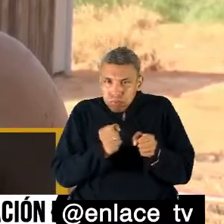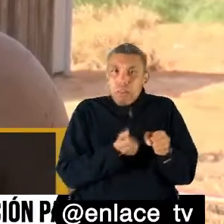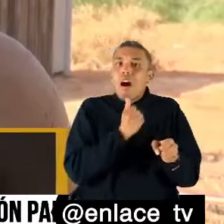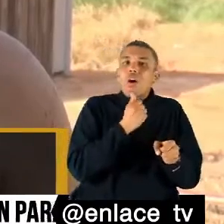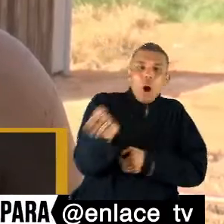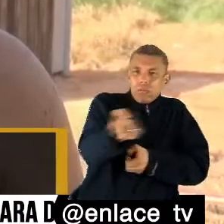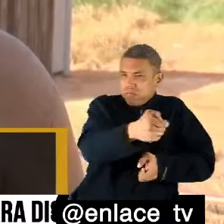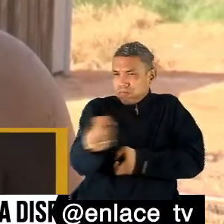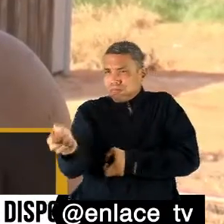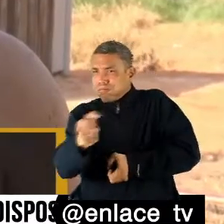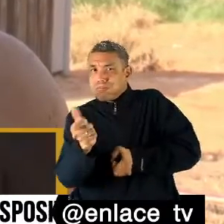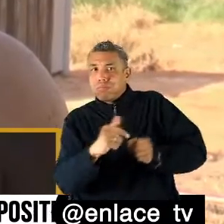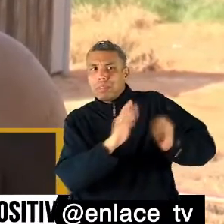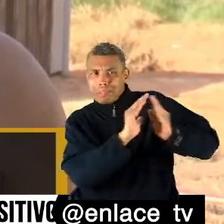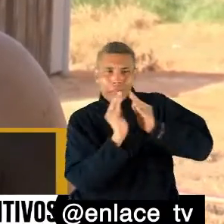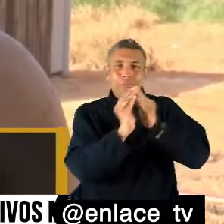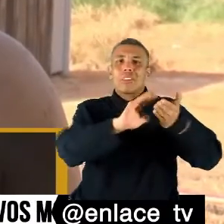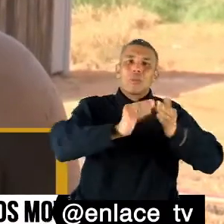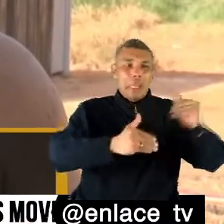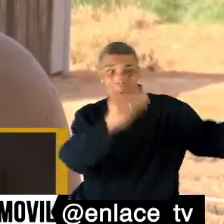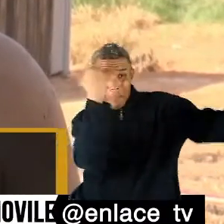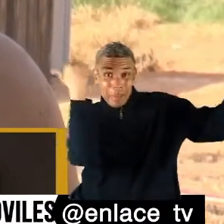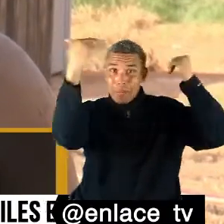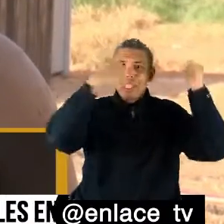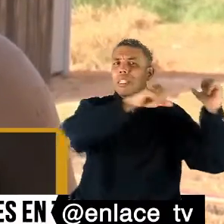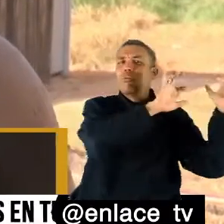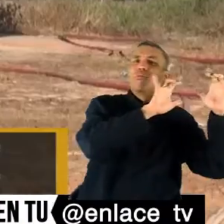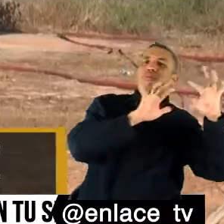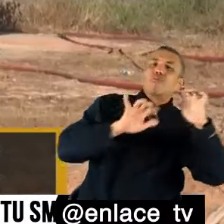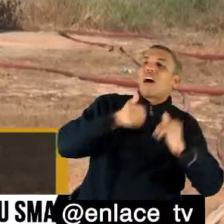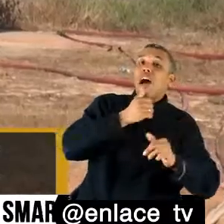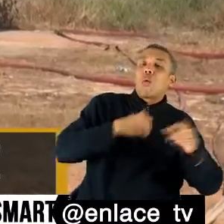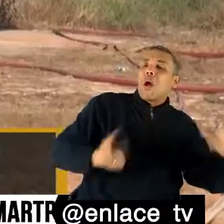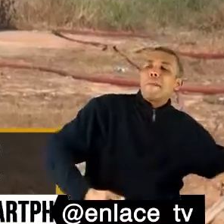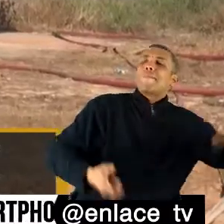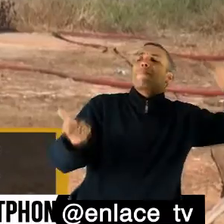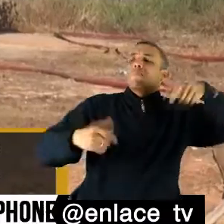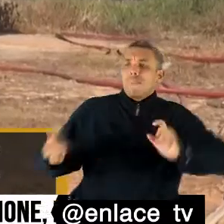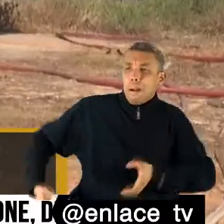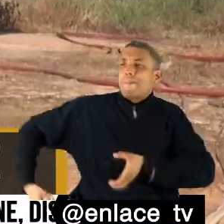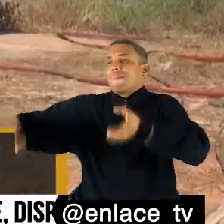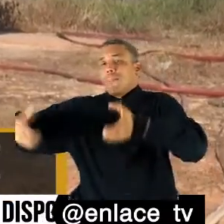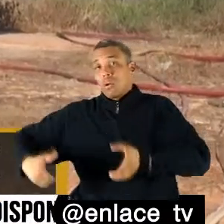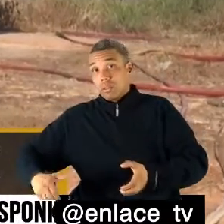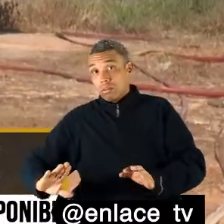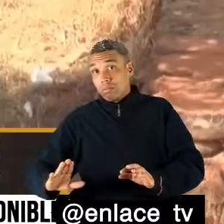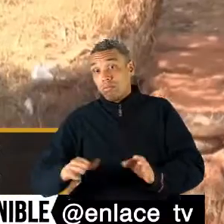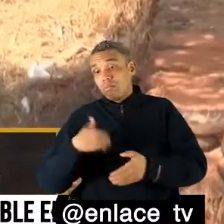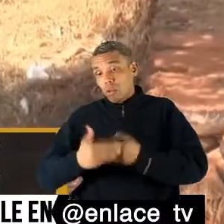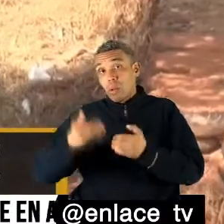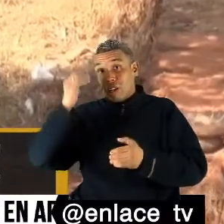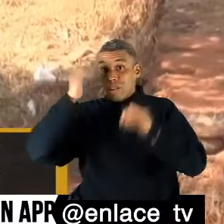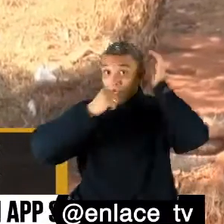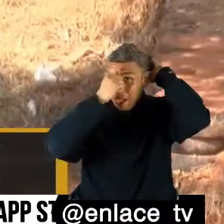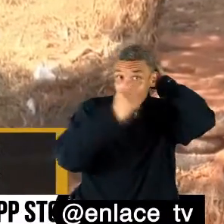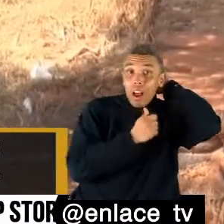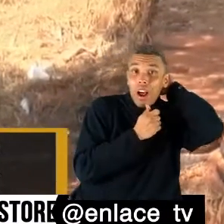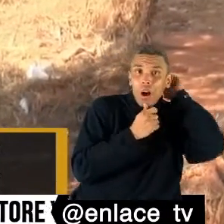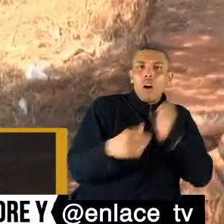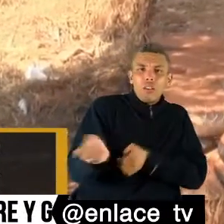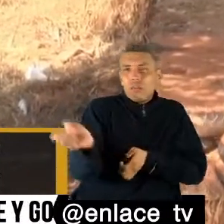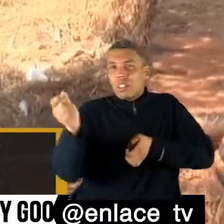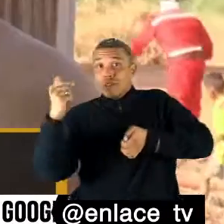ayuda de todos y con los muchachos acá también del barrio, pues apagamos ese incendio. Fue oportuna la actuación de los bomberos voluntarios que atendieron de inmediato el llamado de la